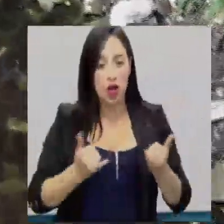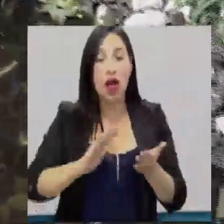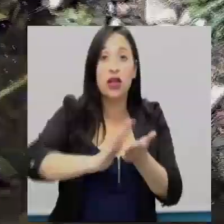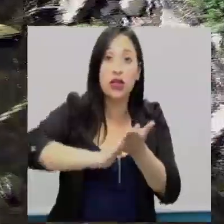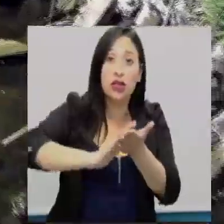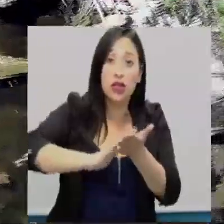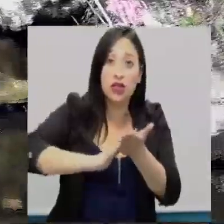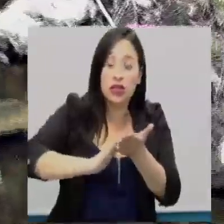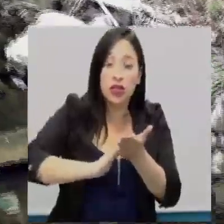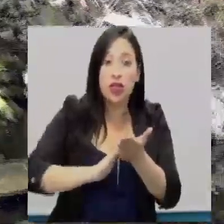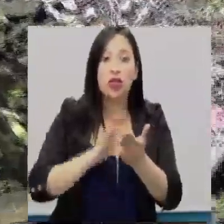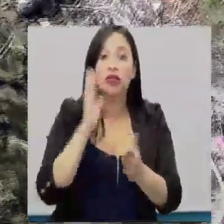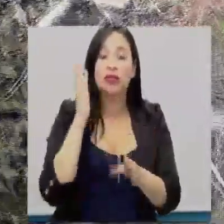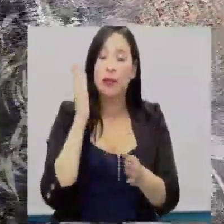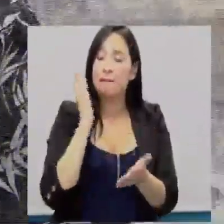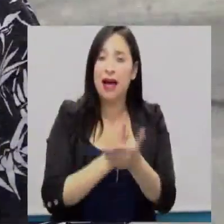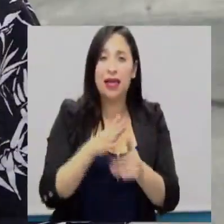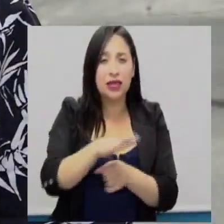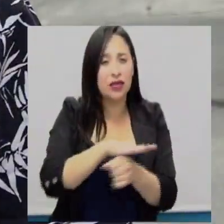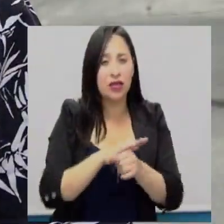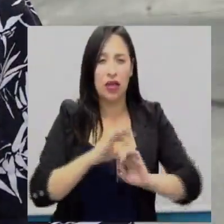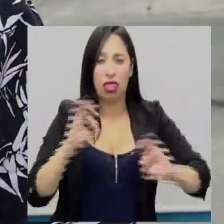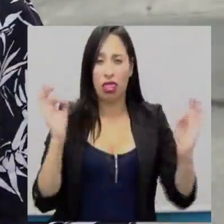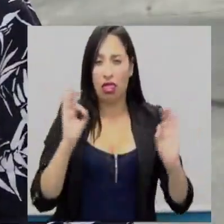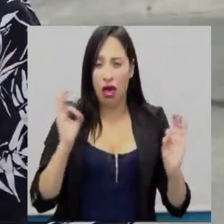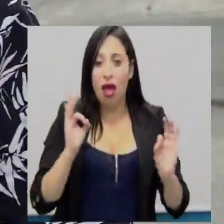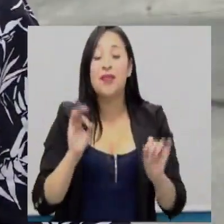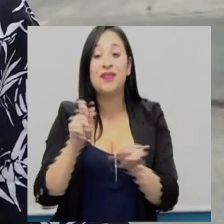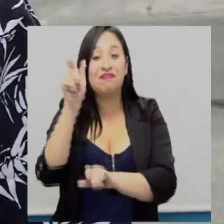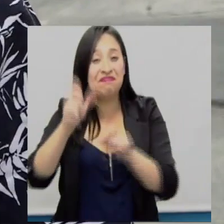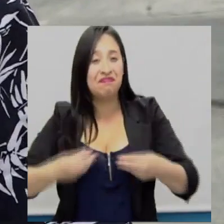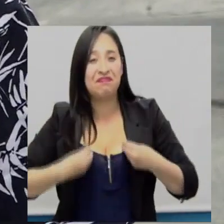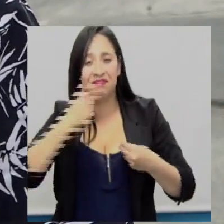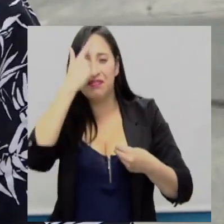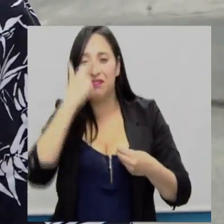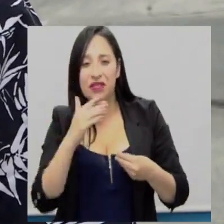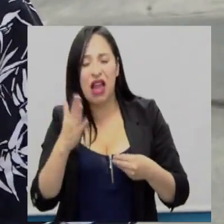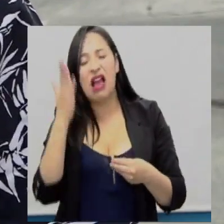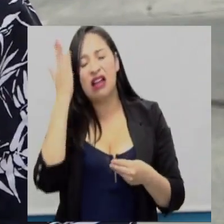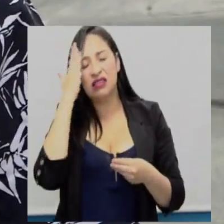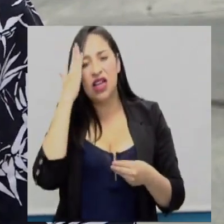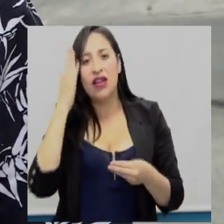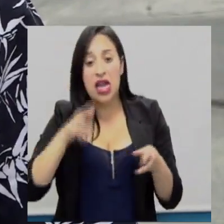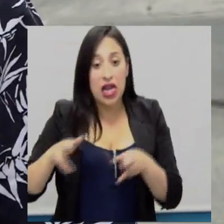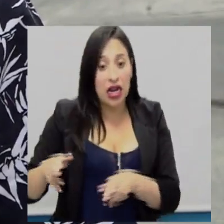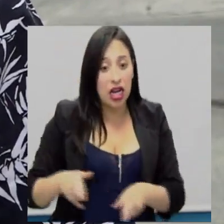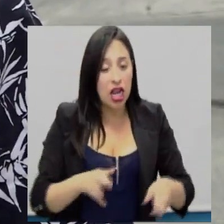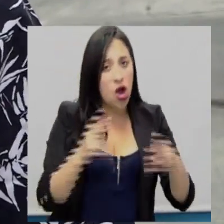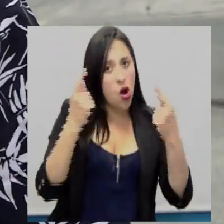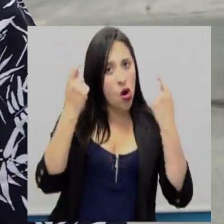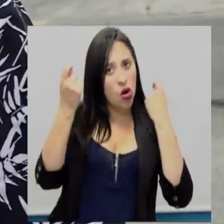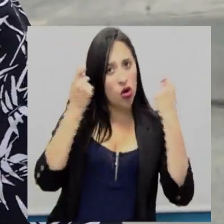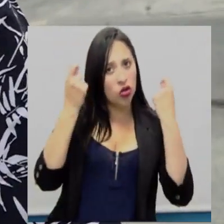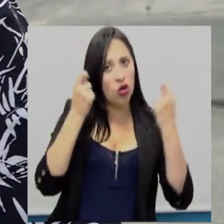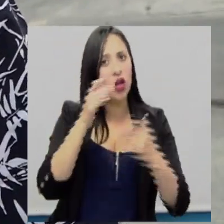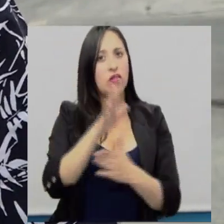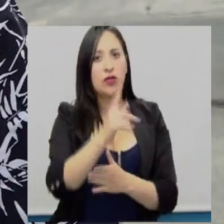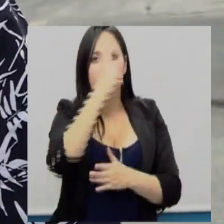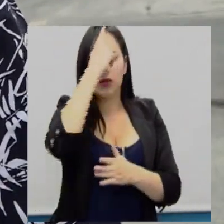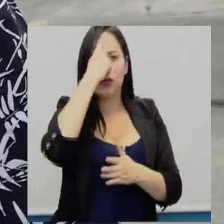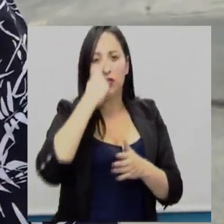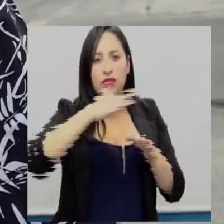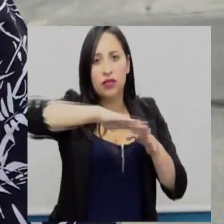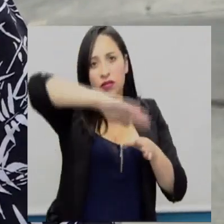pero los samarios tienen varias ideas. Lo que había que hacer era regular los cauces torrenciales de los ríos, principales ríos de la